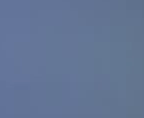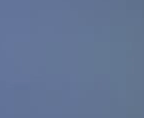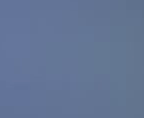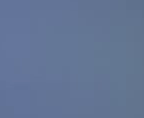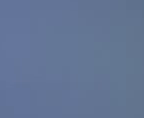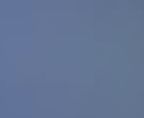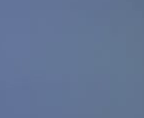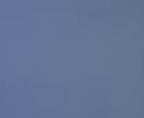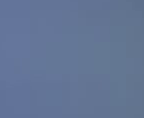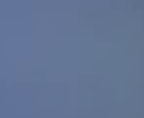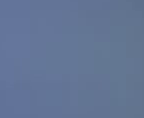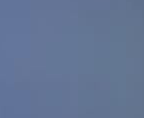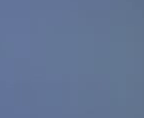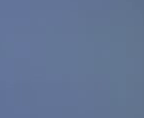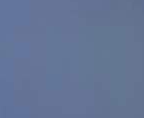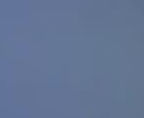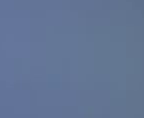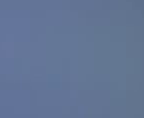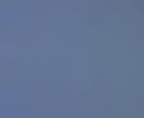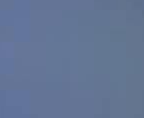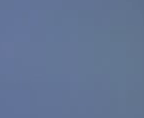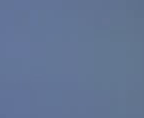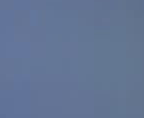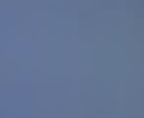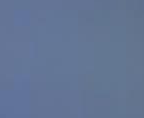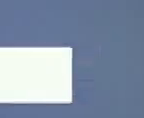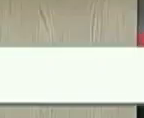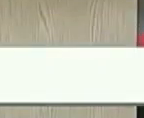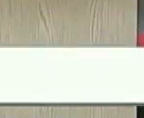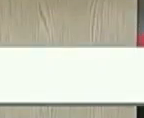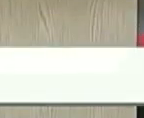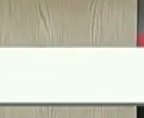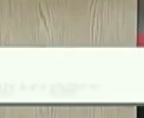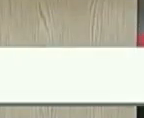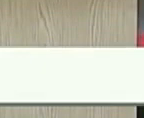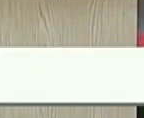comunicación, cultura y turismo, doctor Jorge Rodríguez, se dirige al país. Escuchemos.